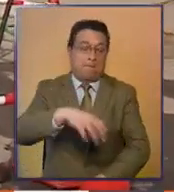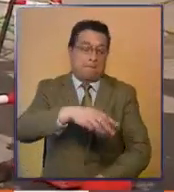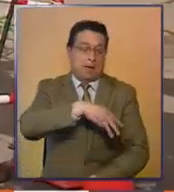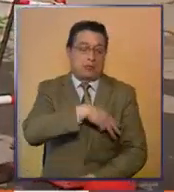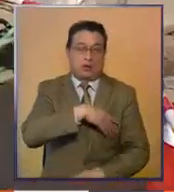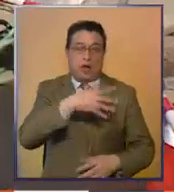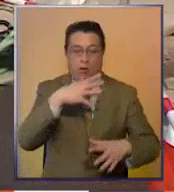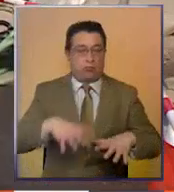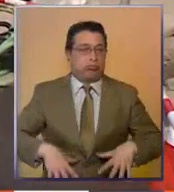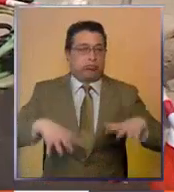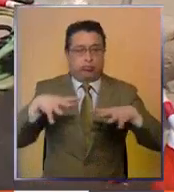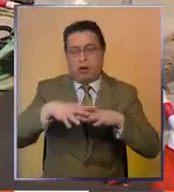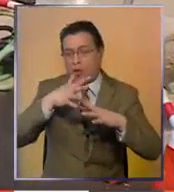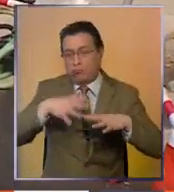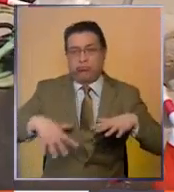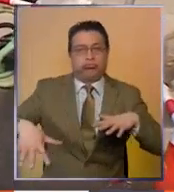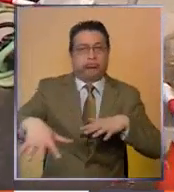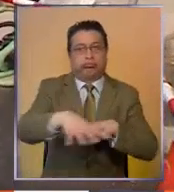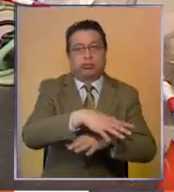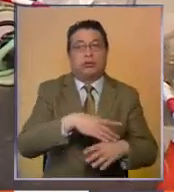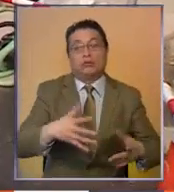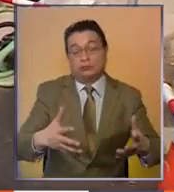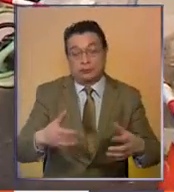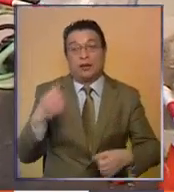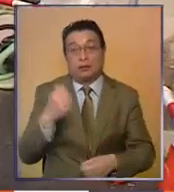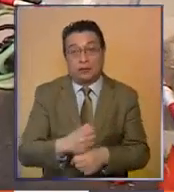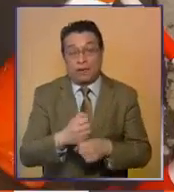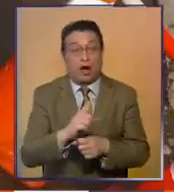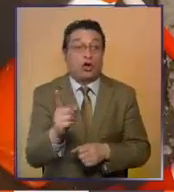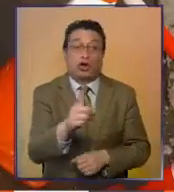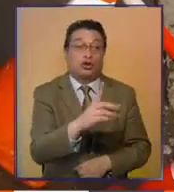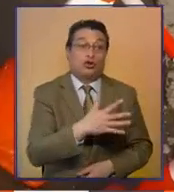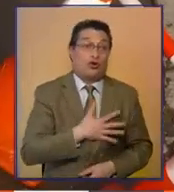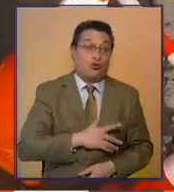metropolitana, alrededor. Es una labor que quizá a muchas personas